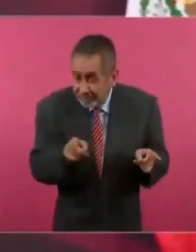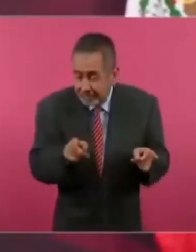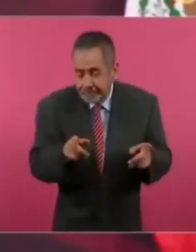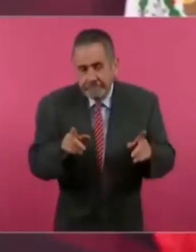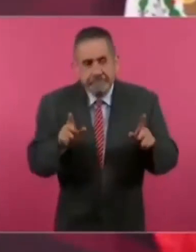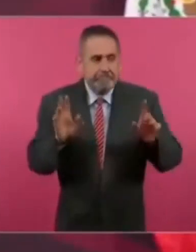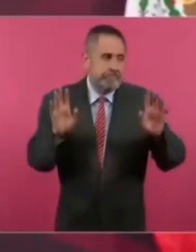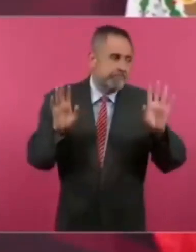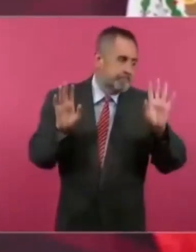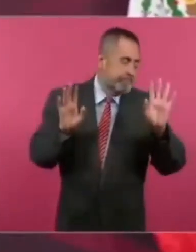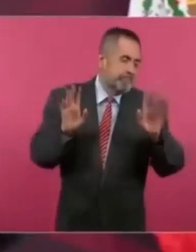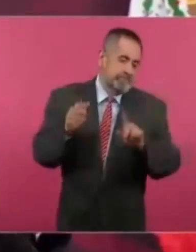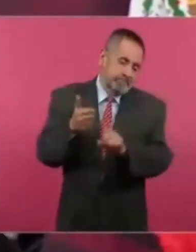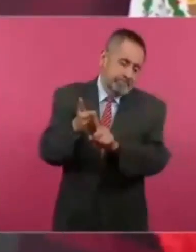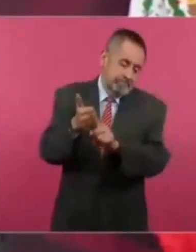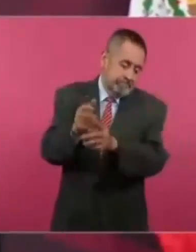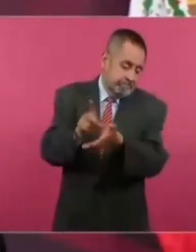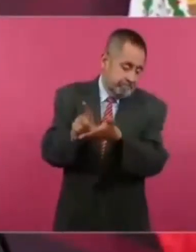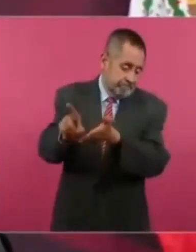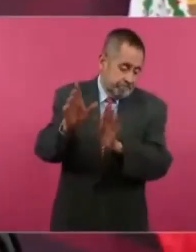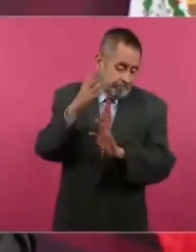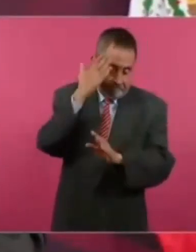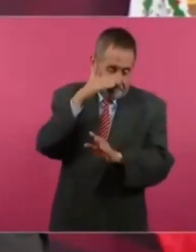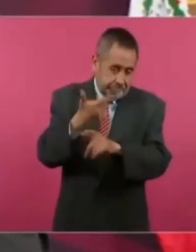pues es su derecho, es su libertad.